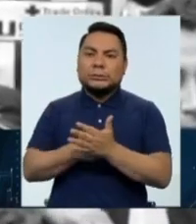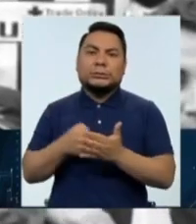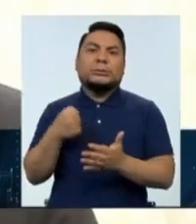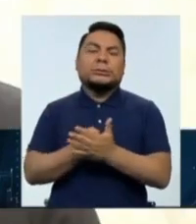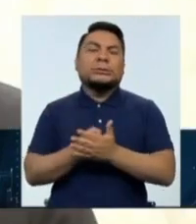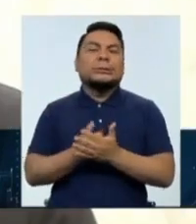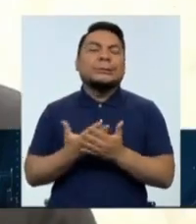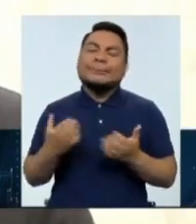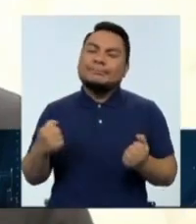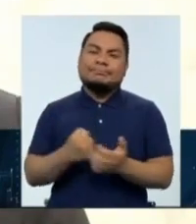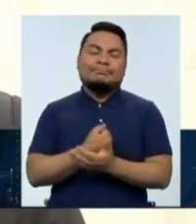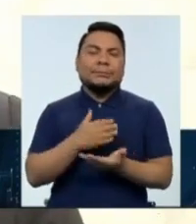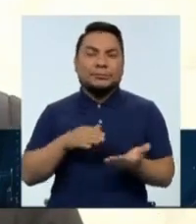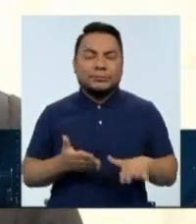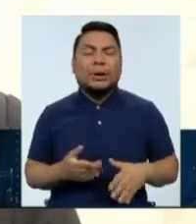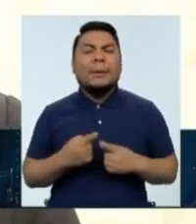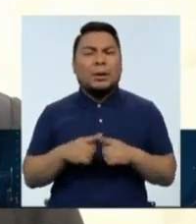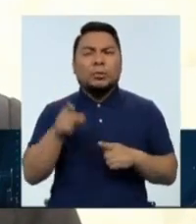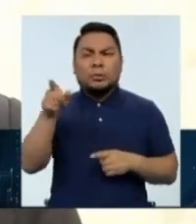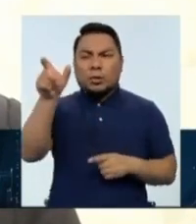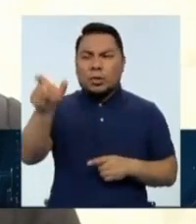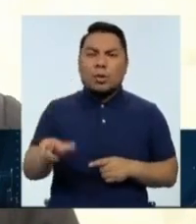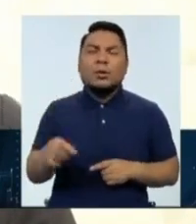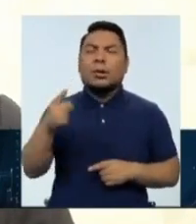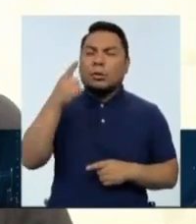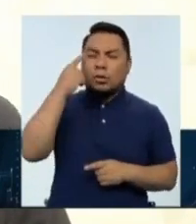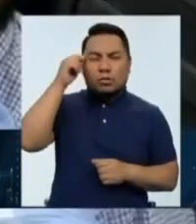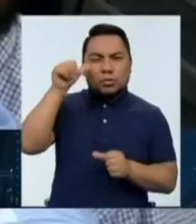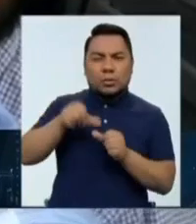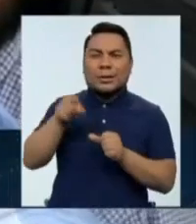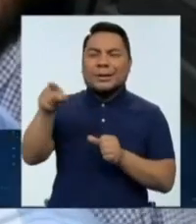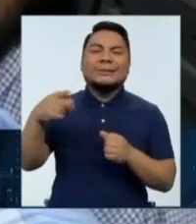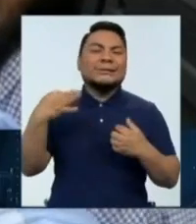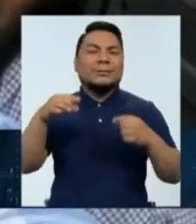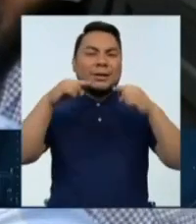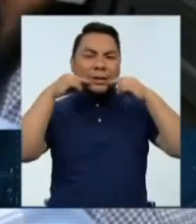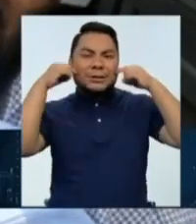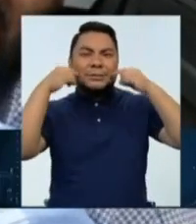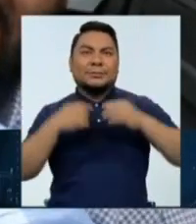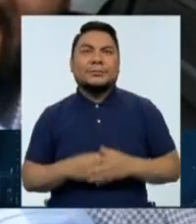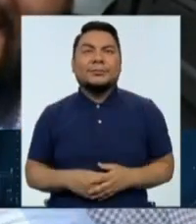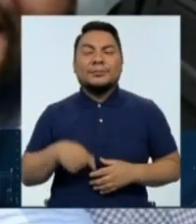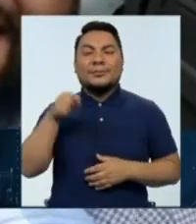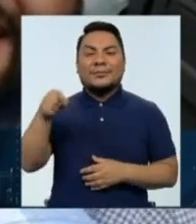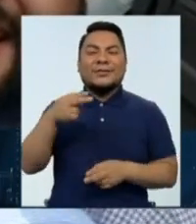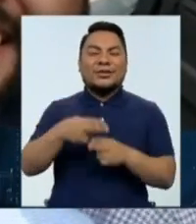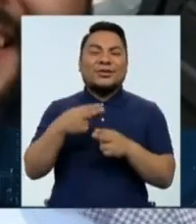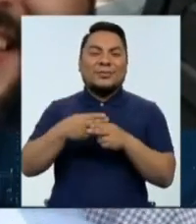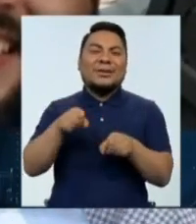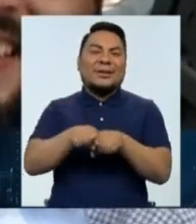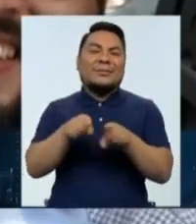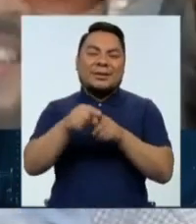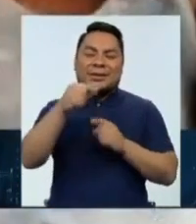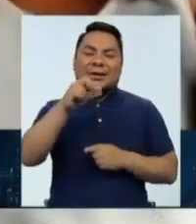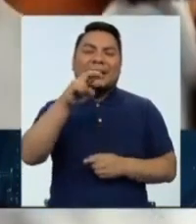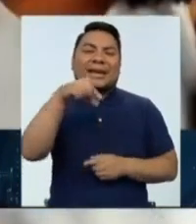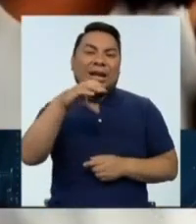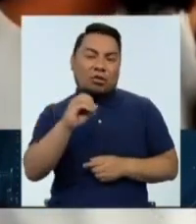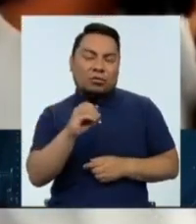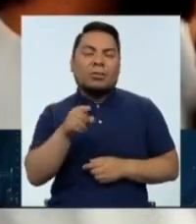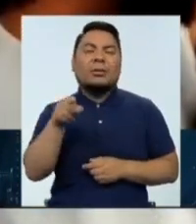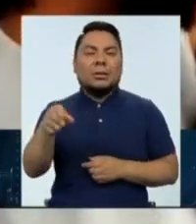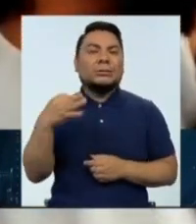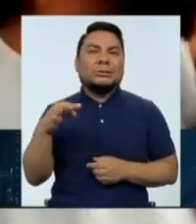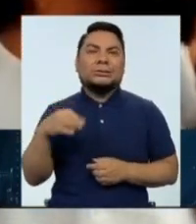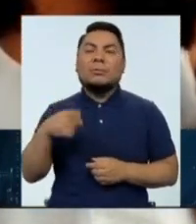enfermedad. Un hombre que siempre nos motivaba con su sonrisa. Gringo, como te llamábamos, pasaste por varios